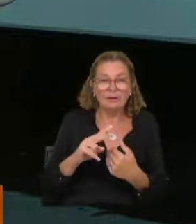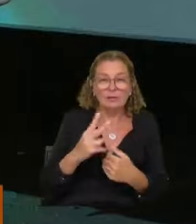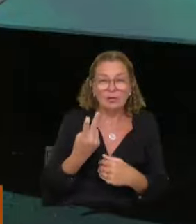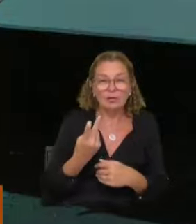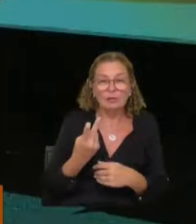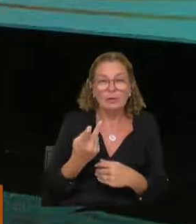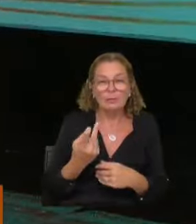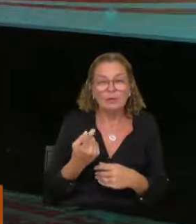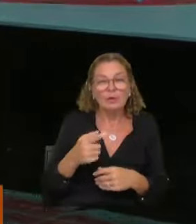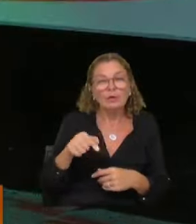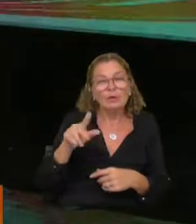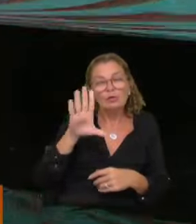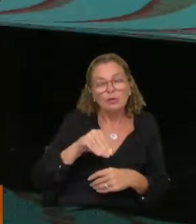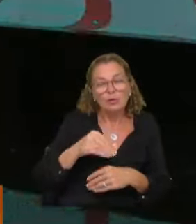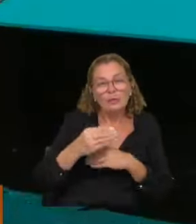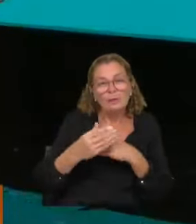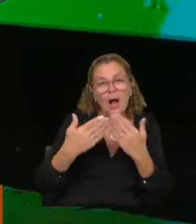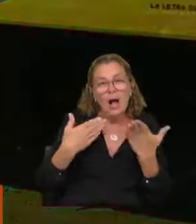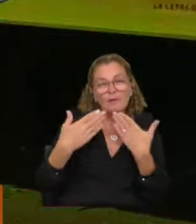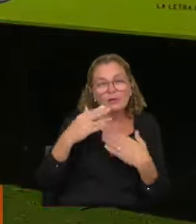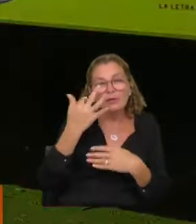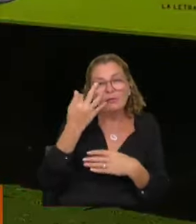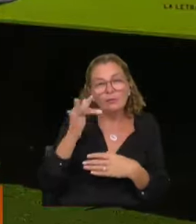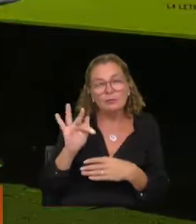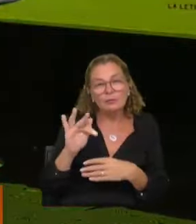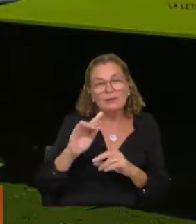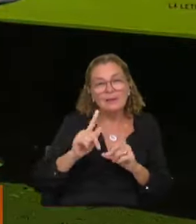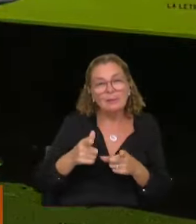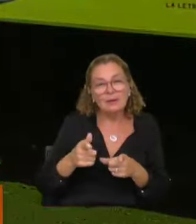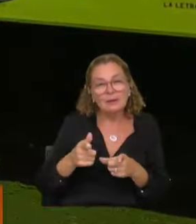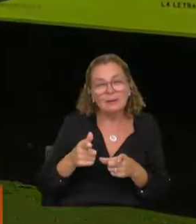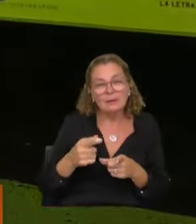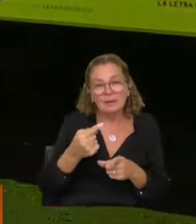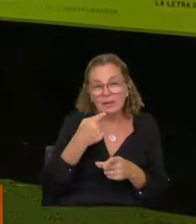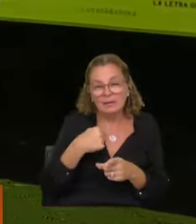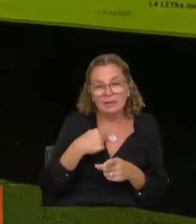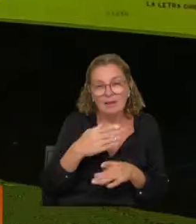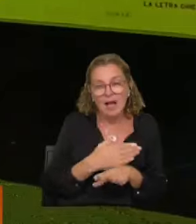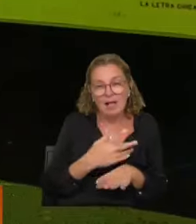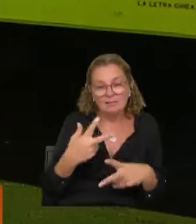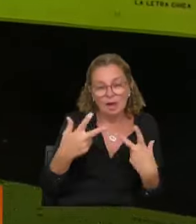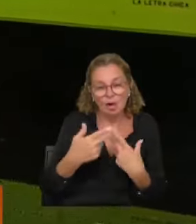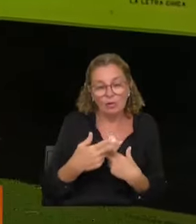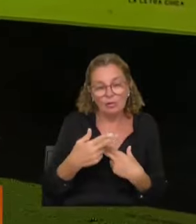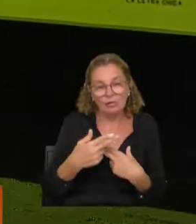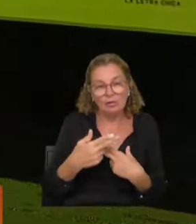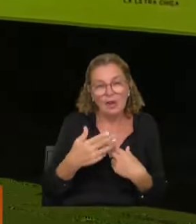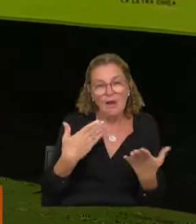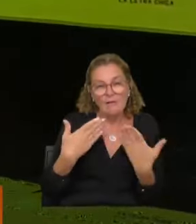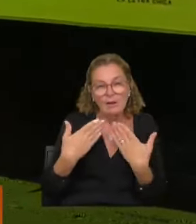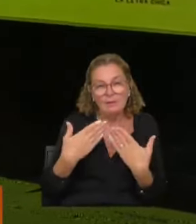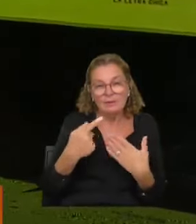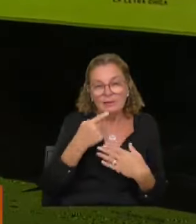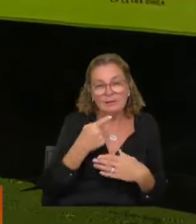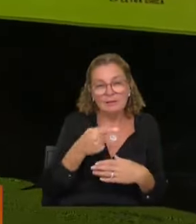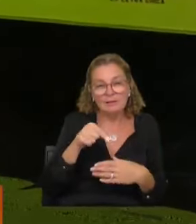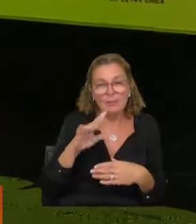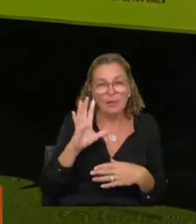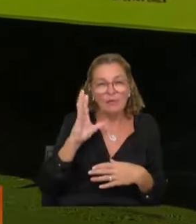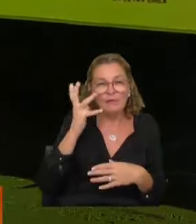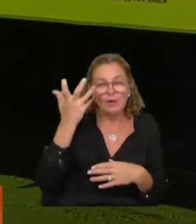un lado todo esto que venimos hablando Cuánto pesa en el futuro y por otro lado también pues lo comentabas me lo comentaban en la tanda y mencionarlo pues estamos hablando de